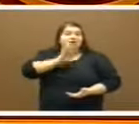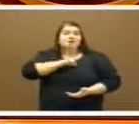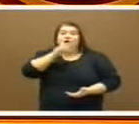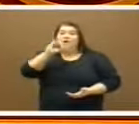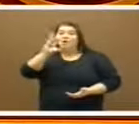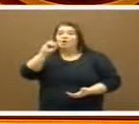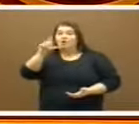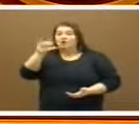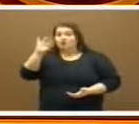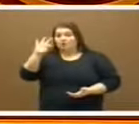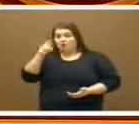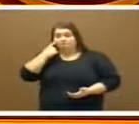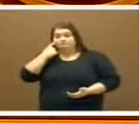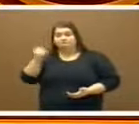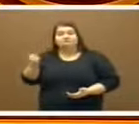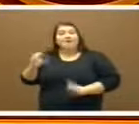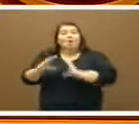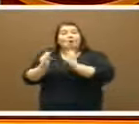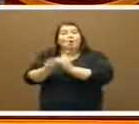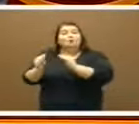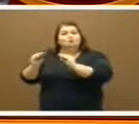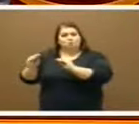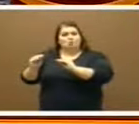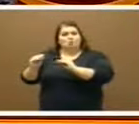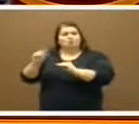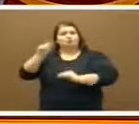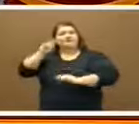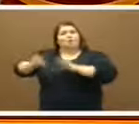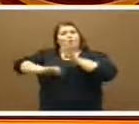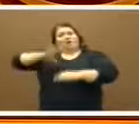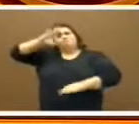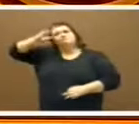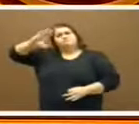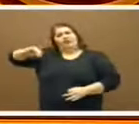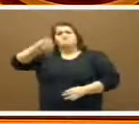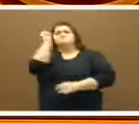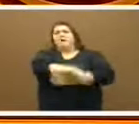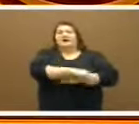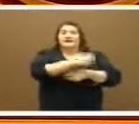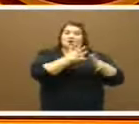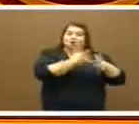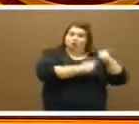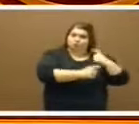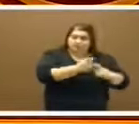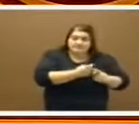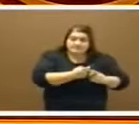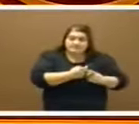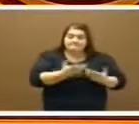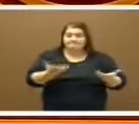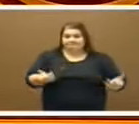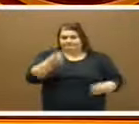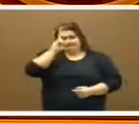Hipólito, es decir, usted, su grupo, sabe mucho más desde el punto de vista jurídico que el propio Consejo Consultivo.